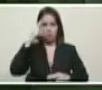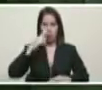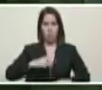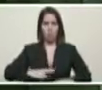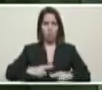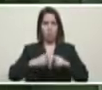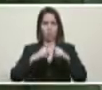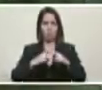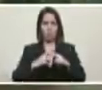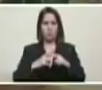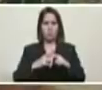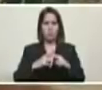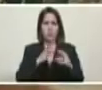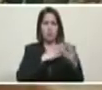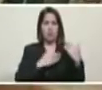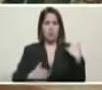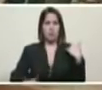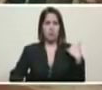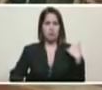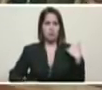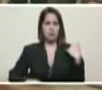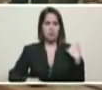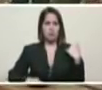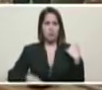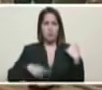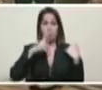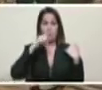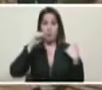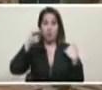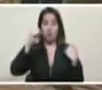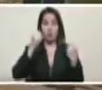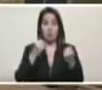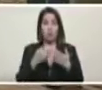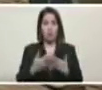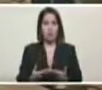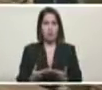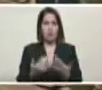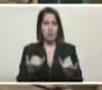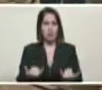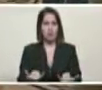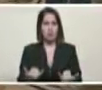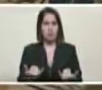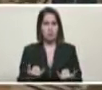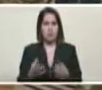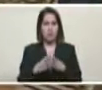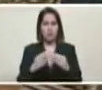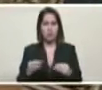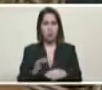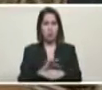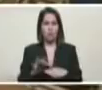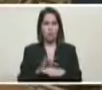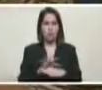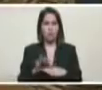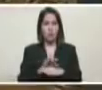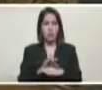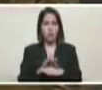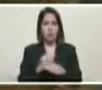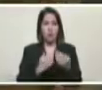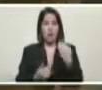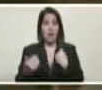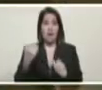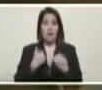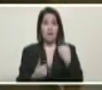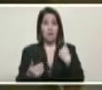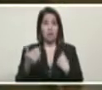este acto, donde el presidente Nicolás Maduro hace entrega de estas condecoraciones a los funcionarios que resultaron